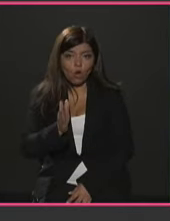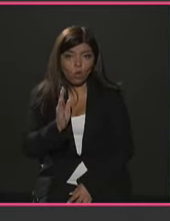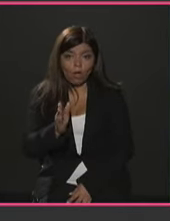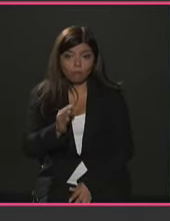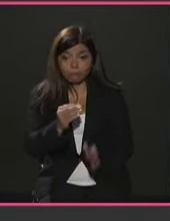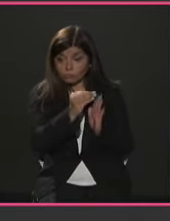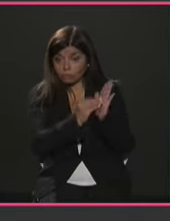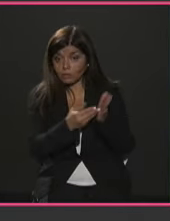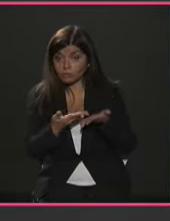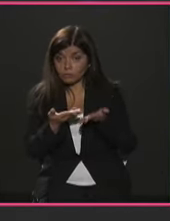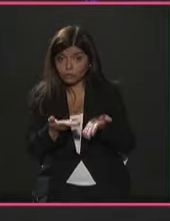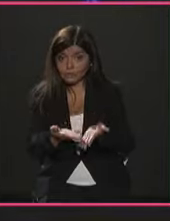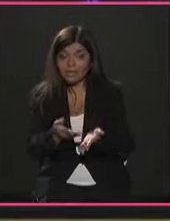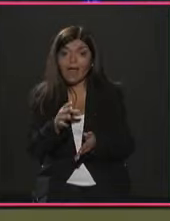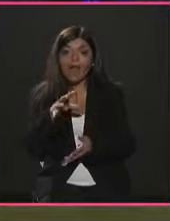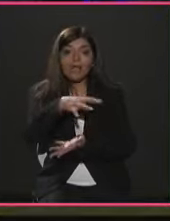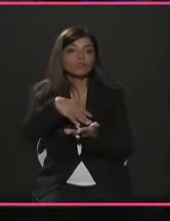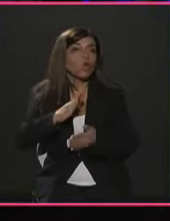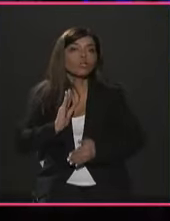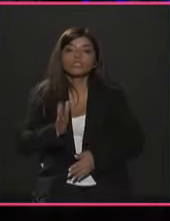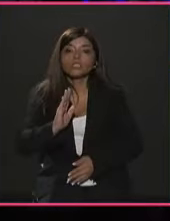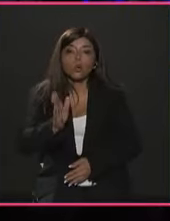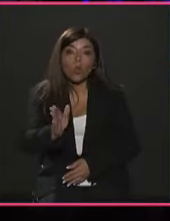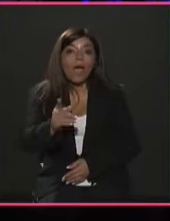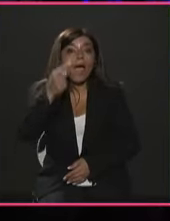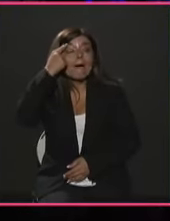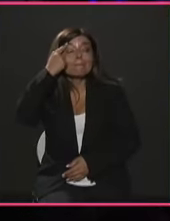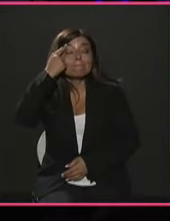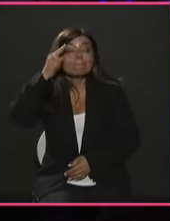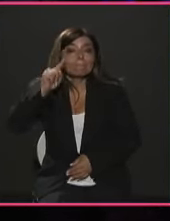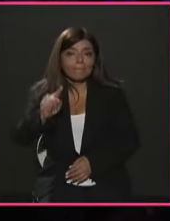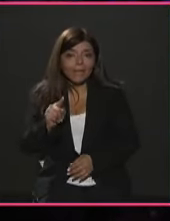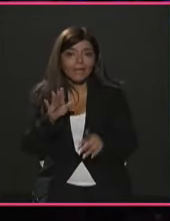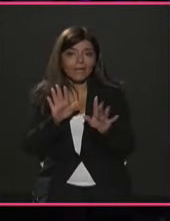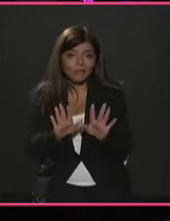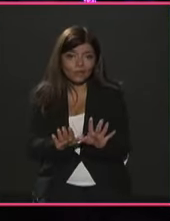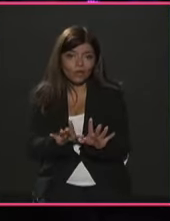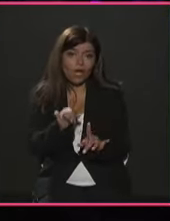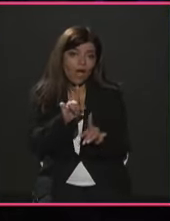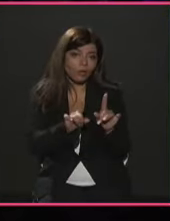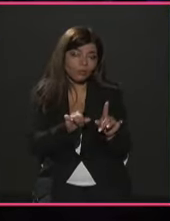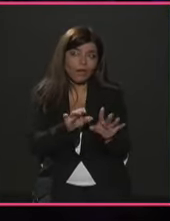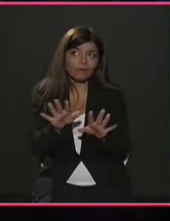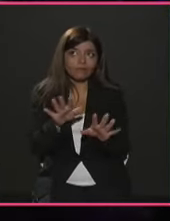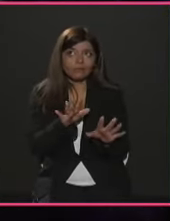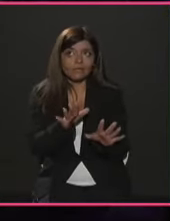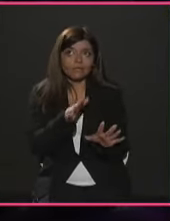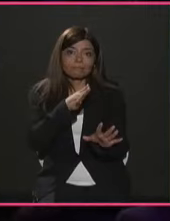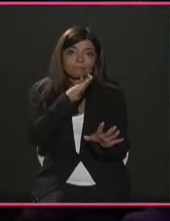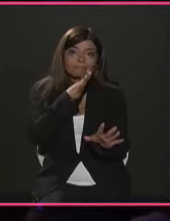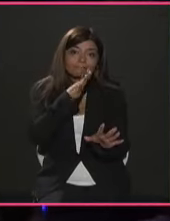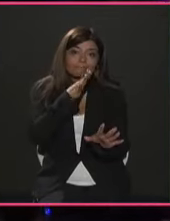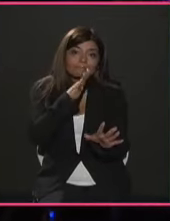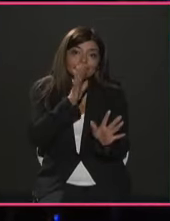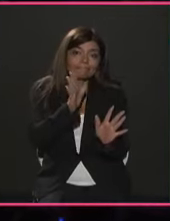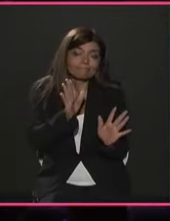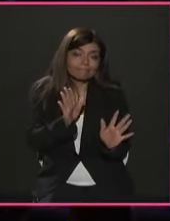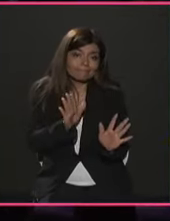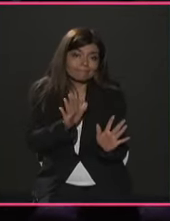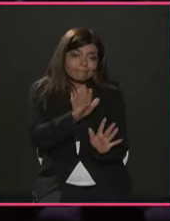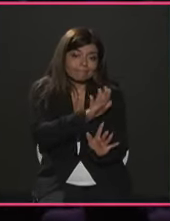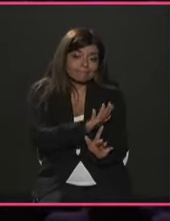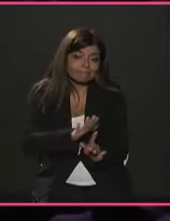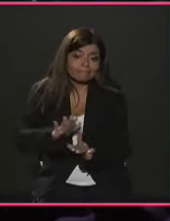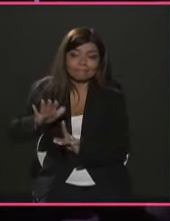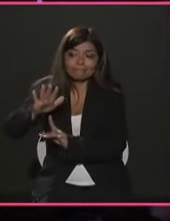que yo les entregué salvo que ocurran cosas inimaginables en cualquiera de los escenarios de